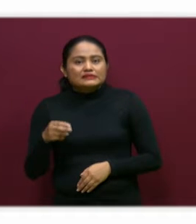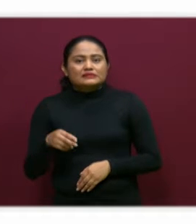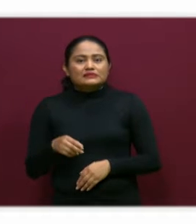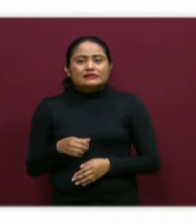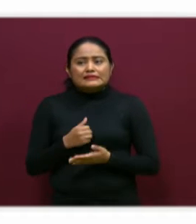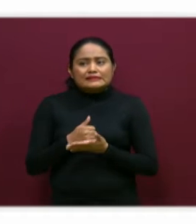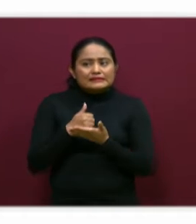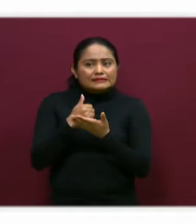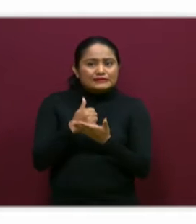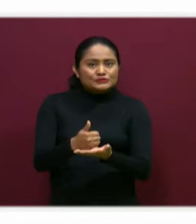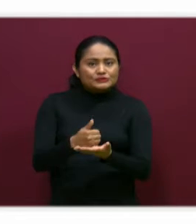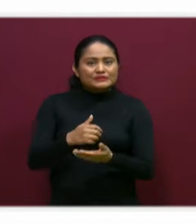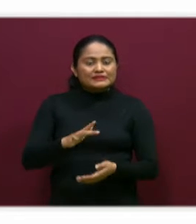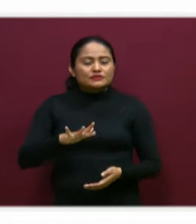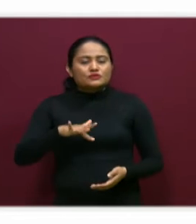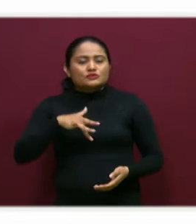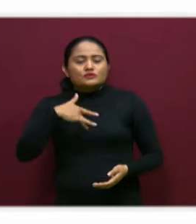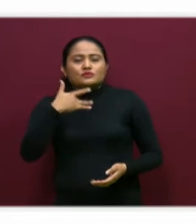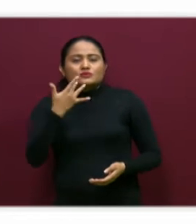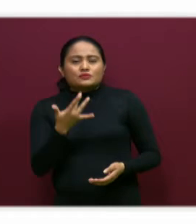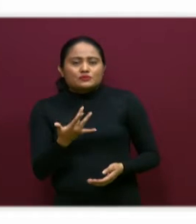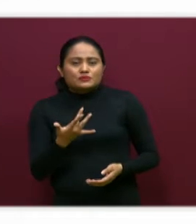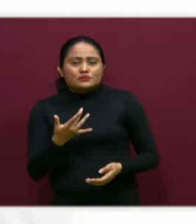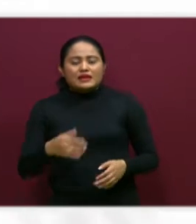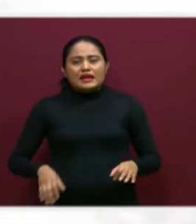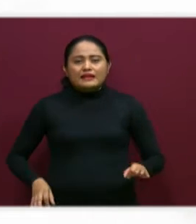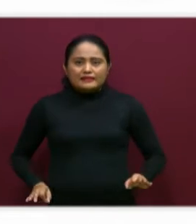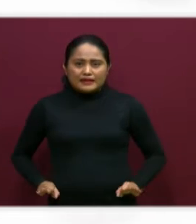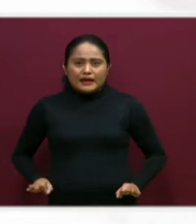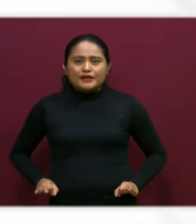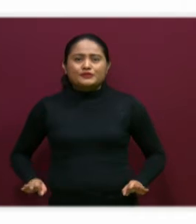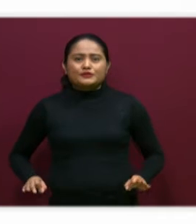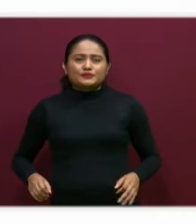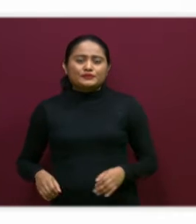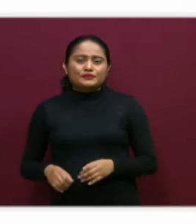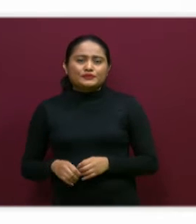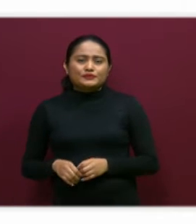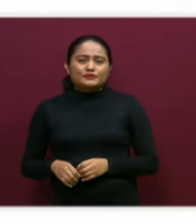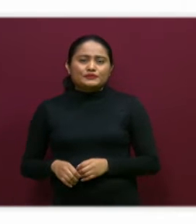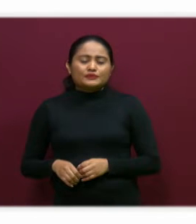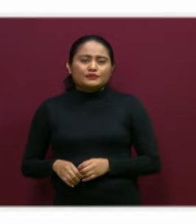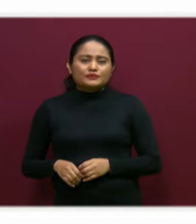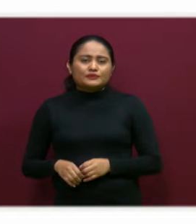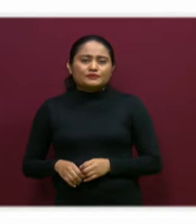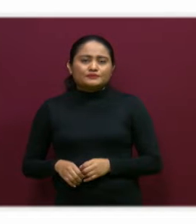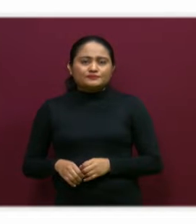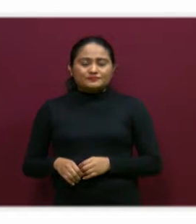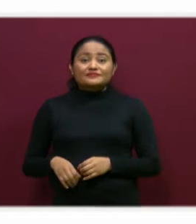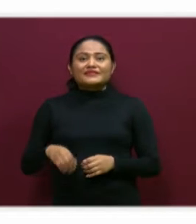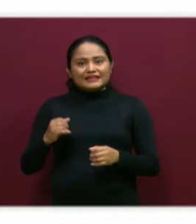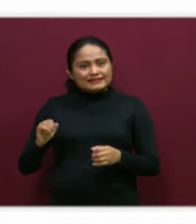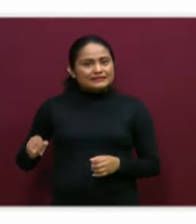una cultura ambiental a través del teatro y la mediación lectora es sumamente interesante el planteamiento que hace no